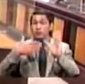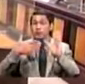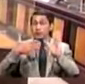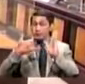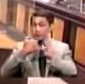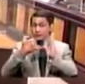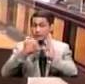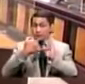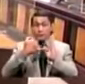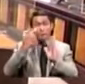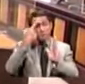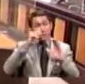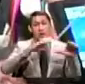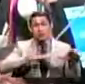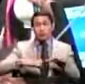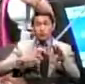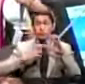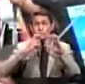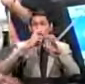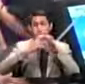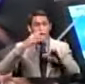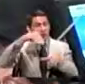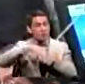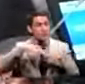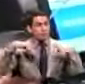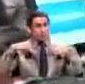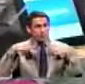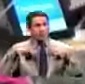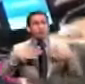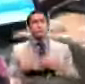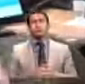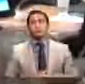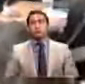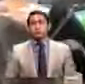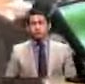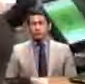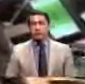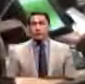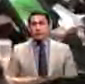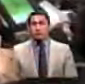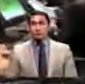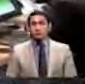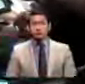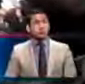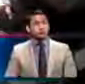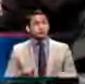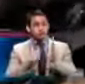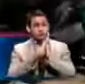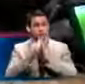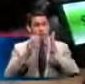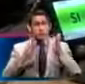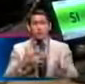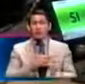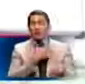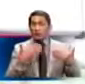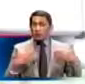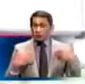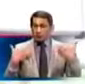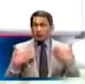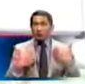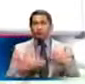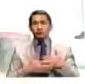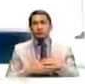agregado IVA para actividades turísticas durante feriados nacionales y locales. El ministro de Turismo resaltó la aprobación de la ley. Propone que se